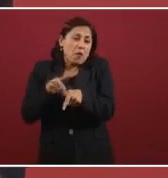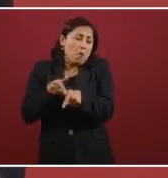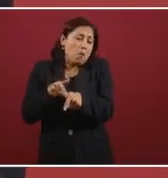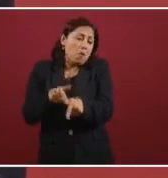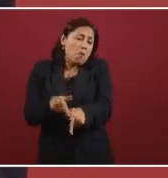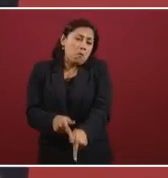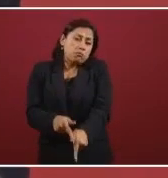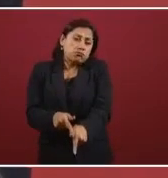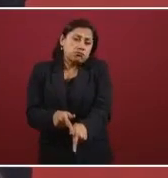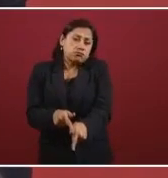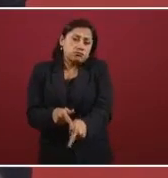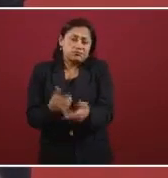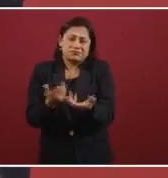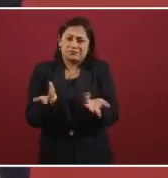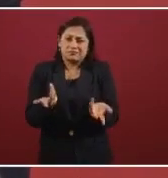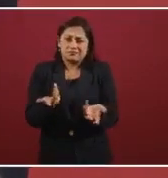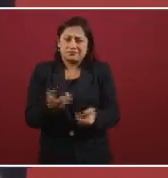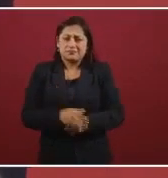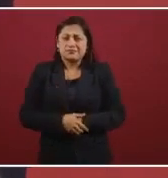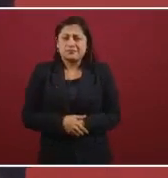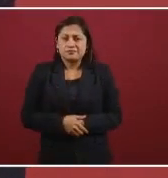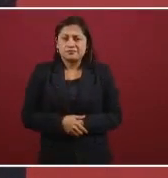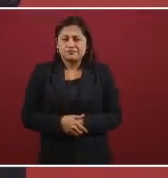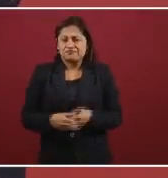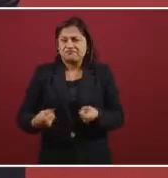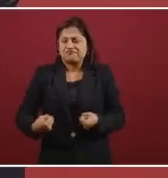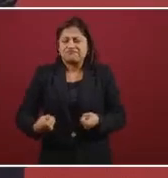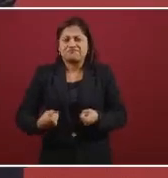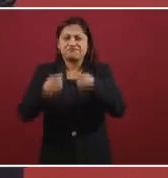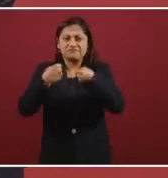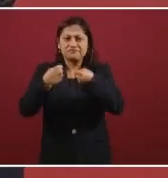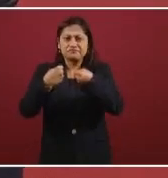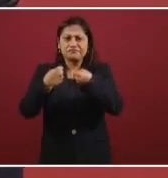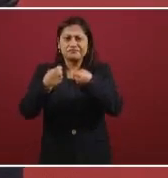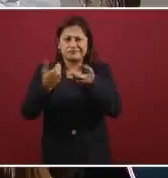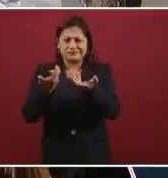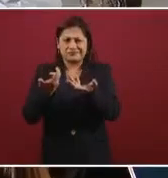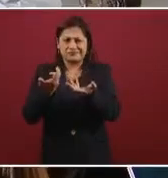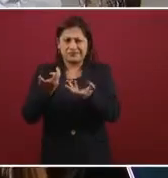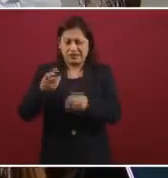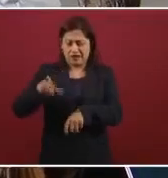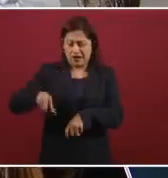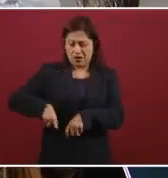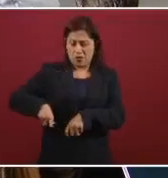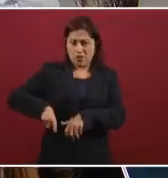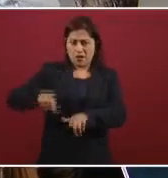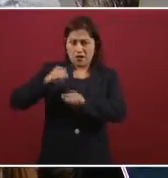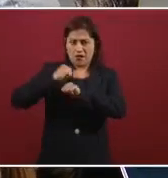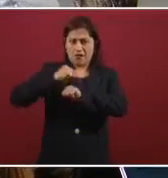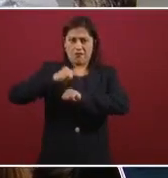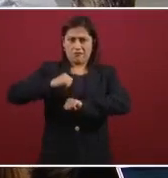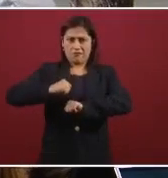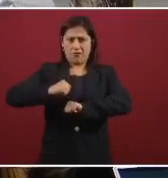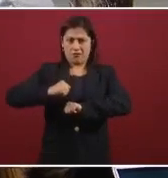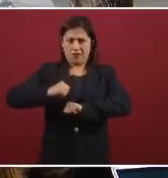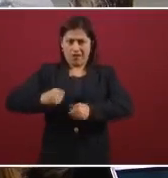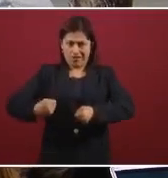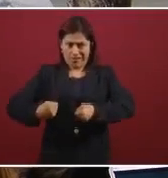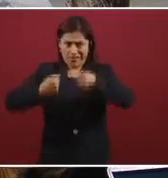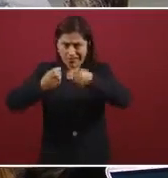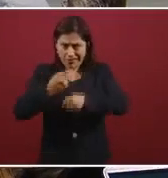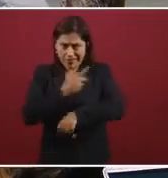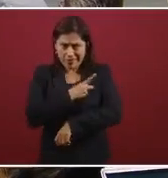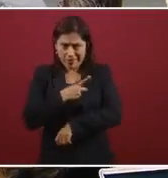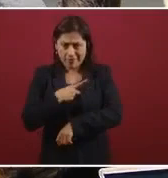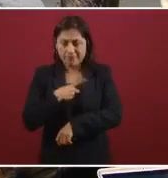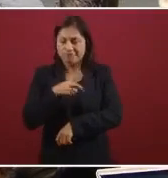nos entrampamos, y la autoridad no debe de engancharse, debe de actuar